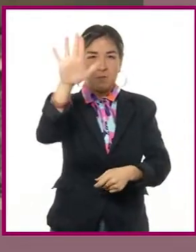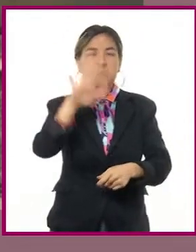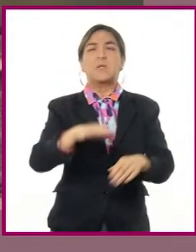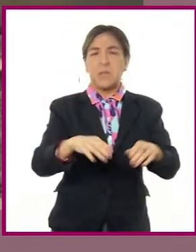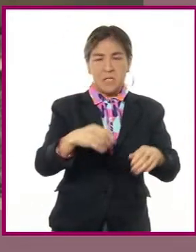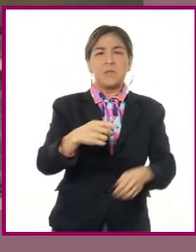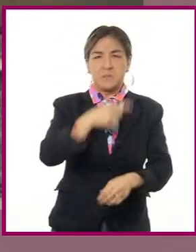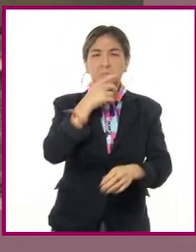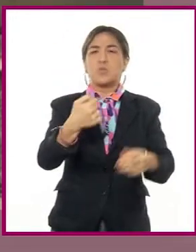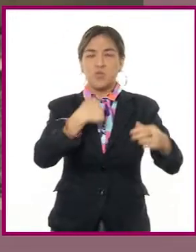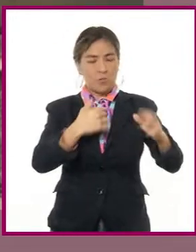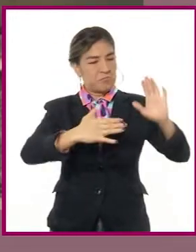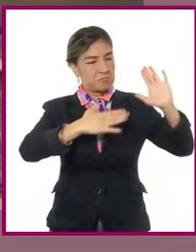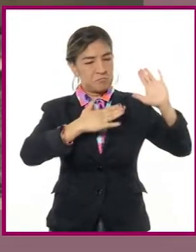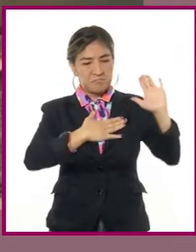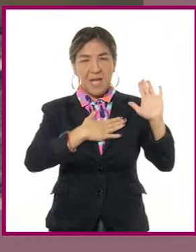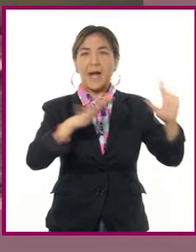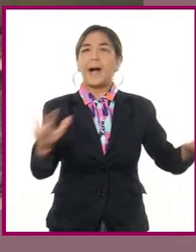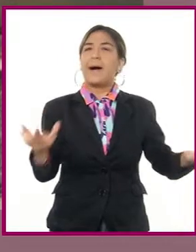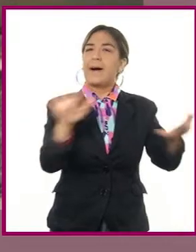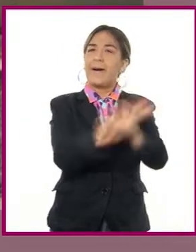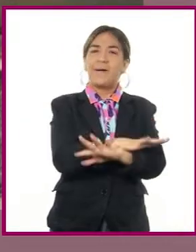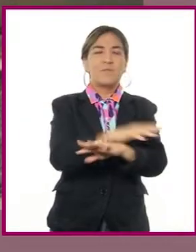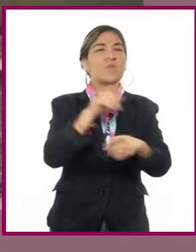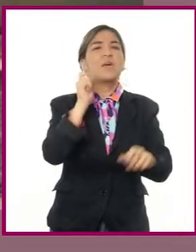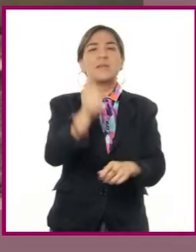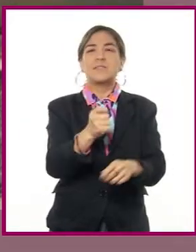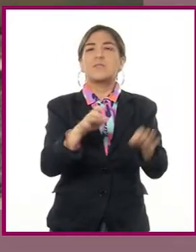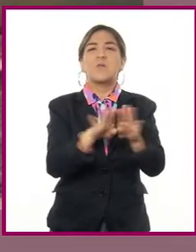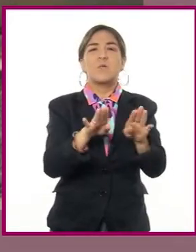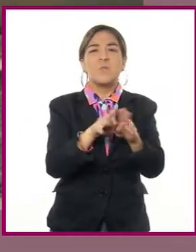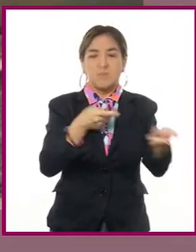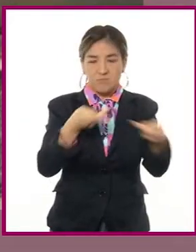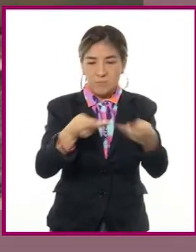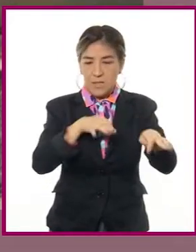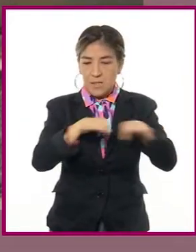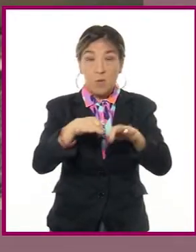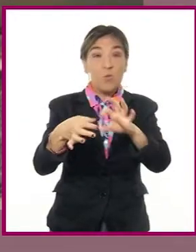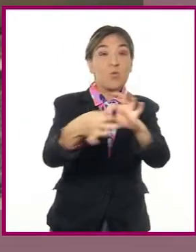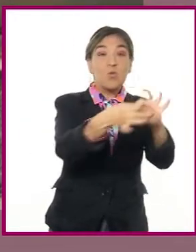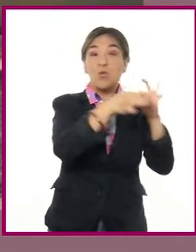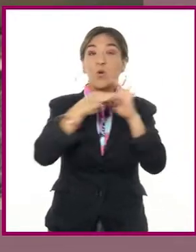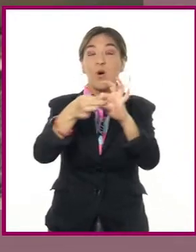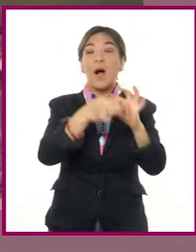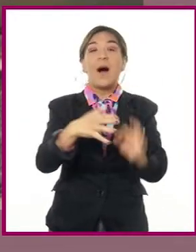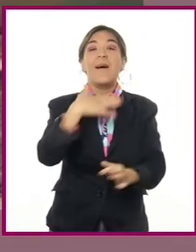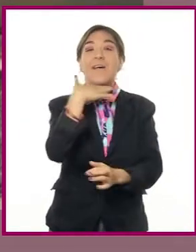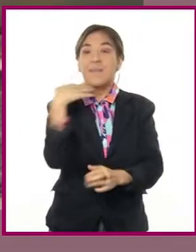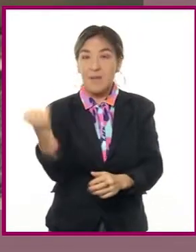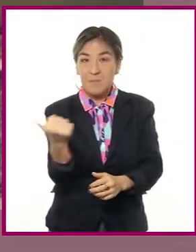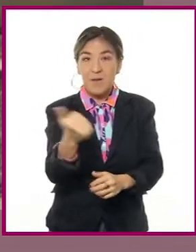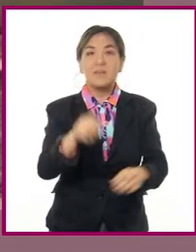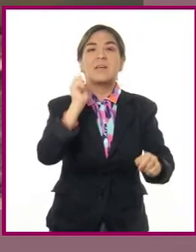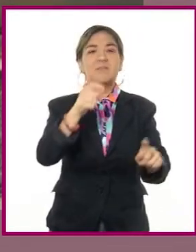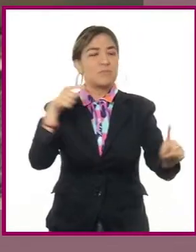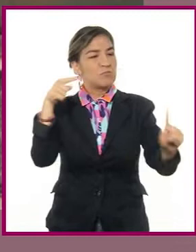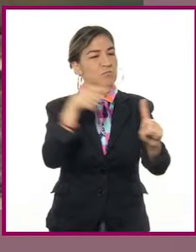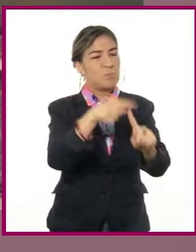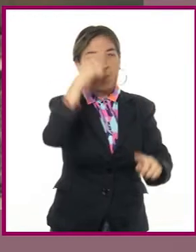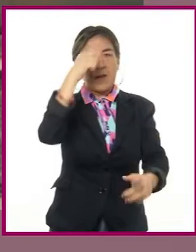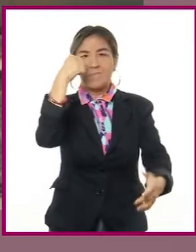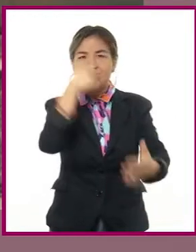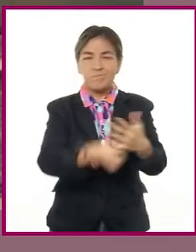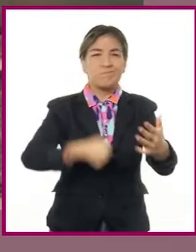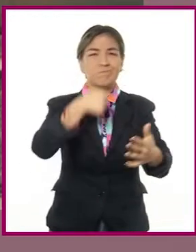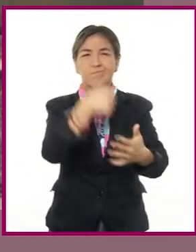cambiar su condición, que requería de la unidad alemana, de la disposición a la lucha.